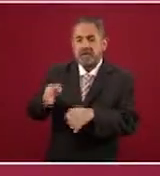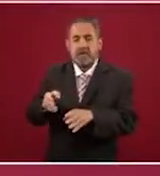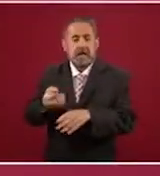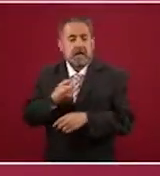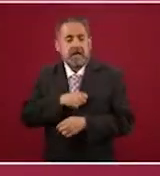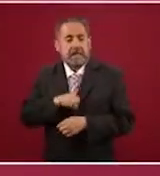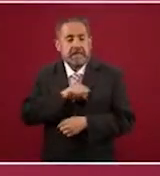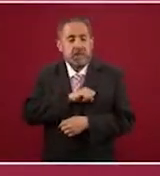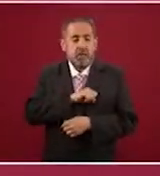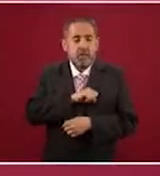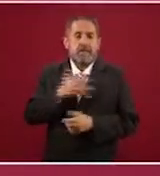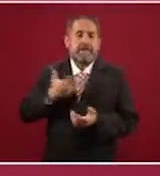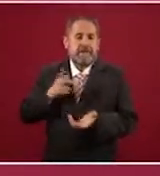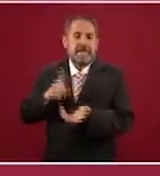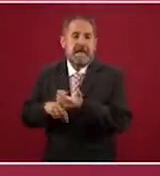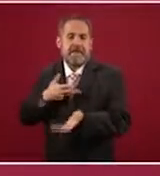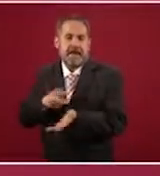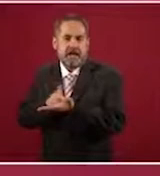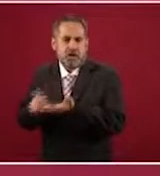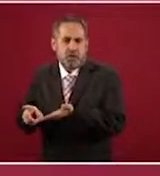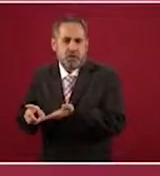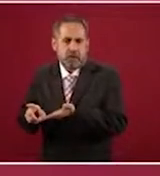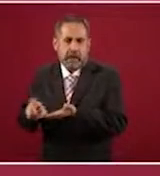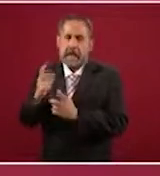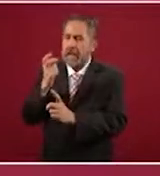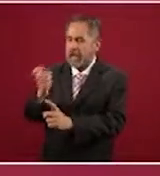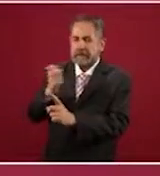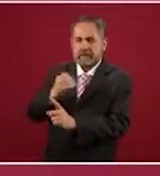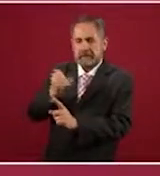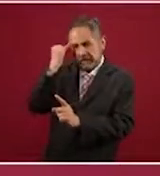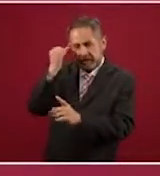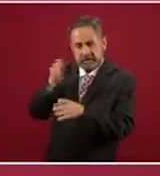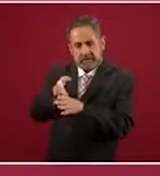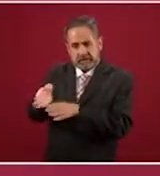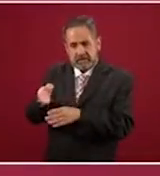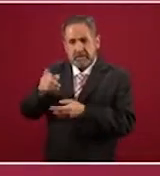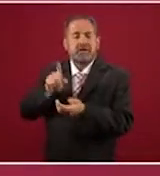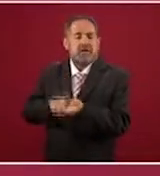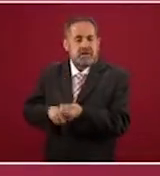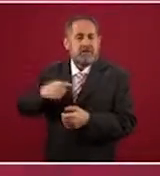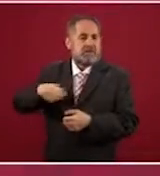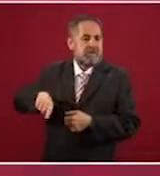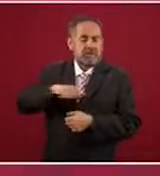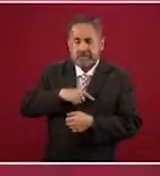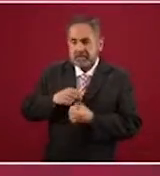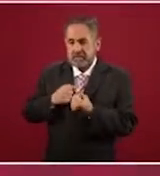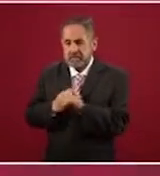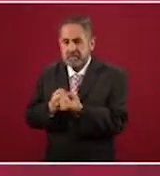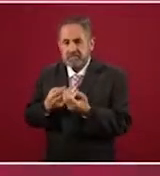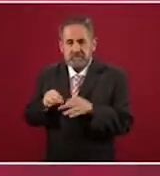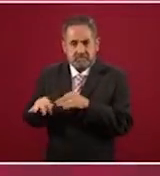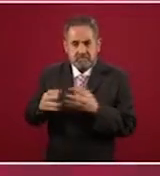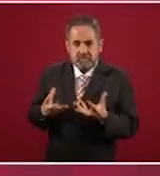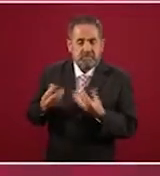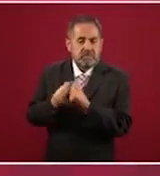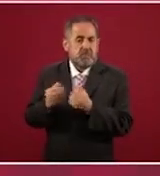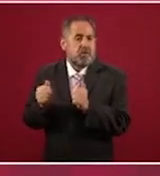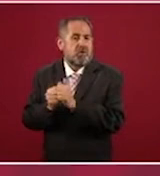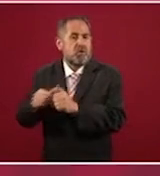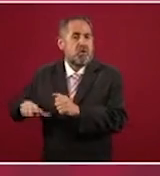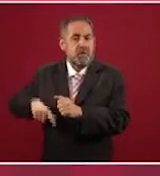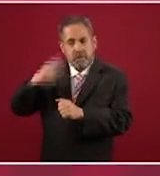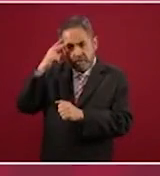como un derecho. Y esa es la filosofía, esa es la base con la cual estamos trabajando junto con el Gobierno de